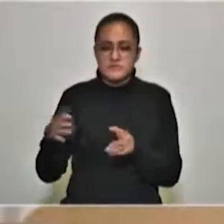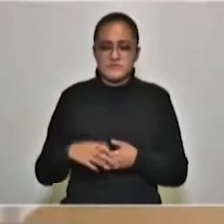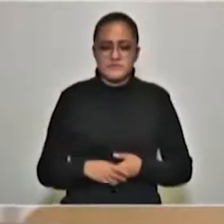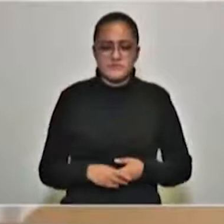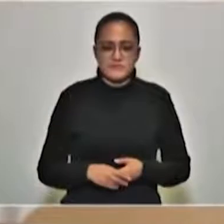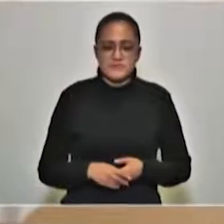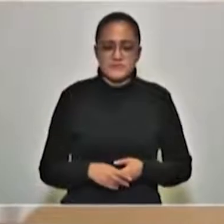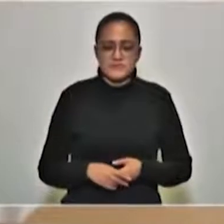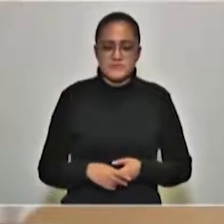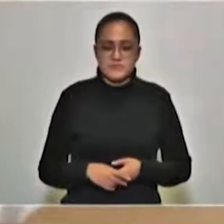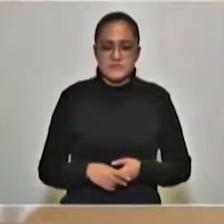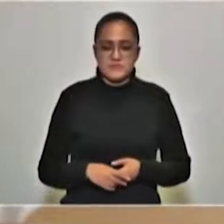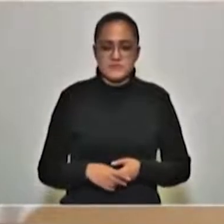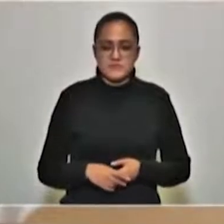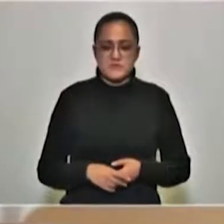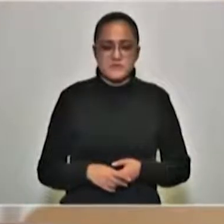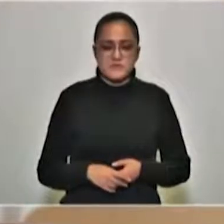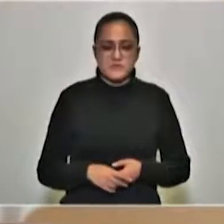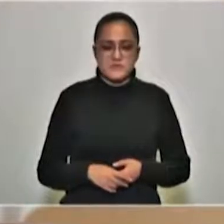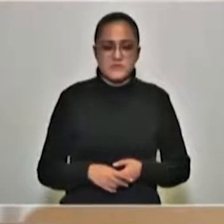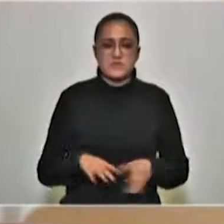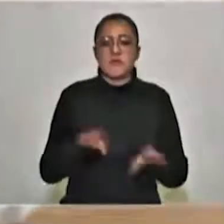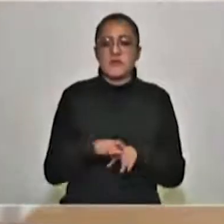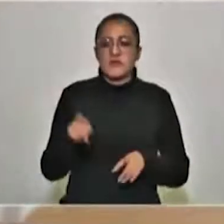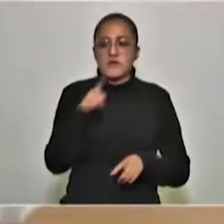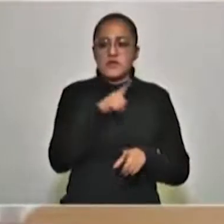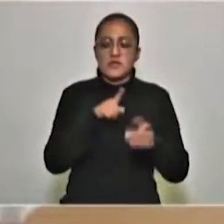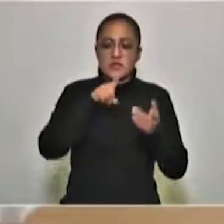bueno una confabulación